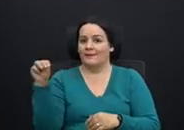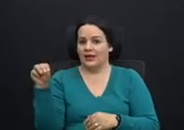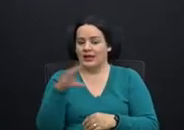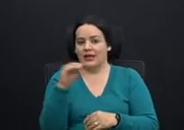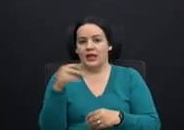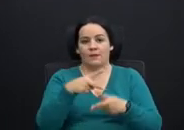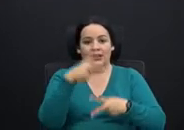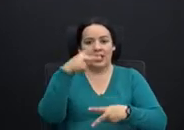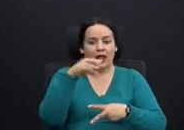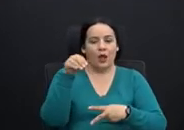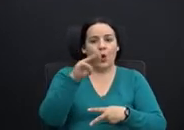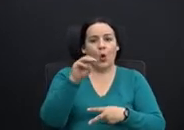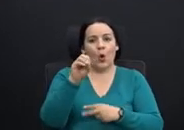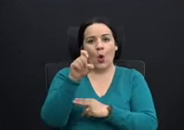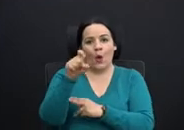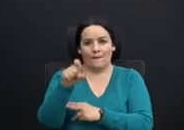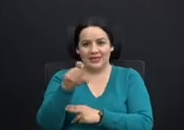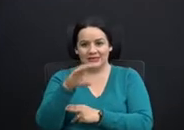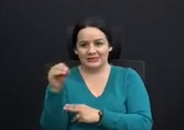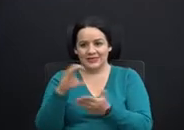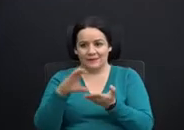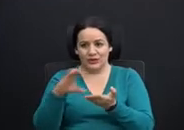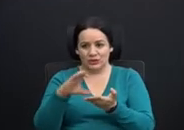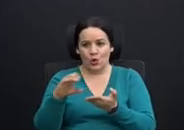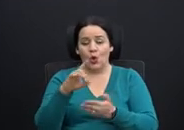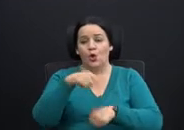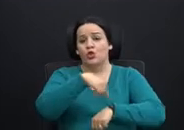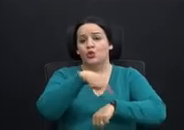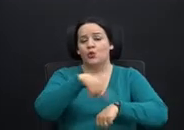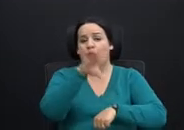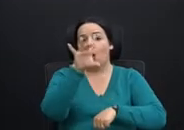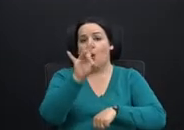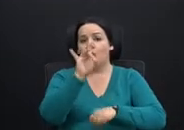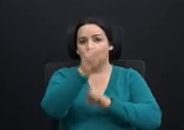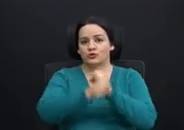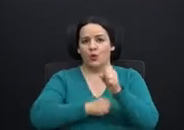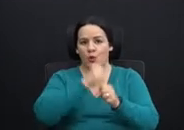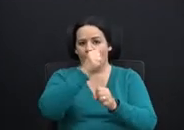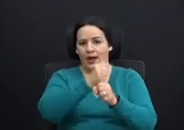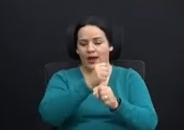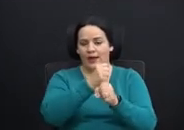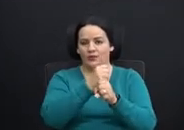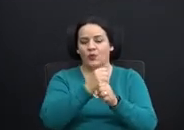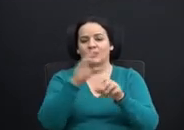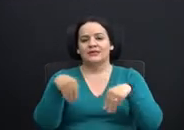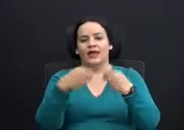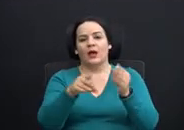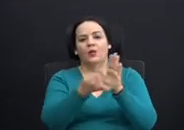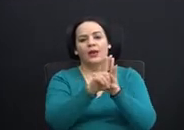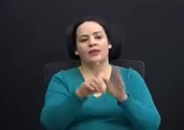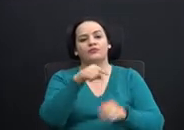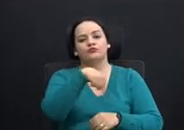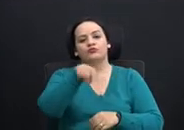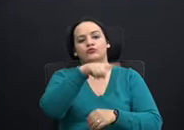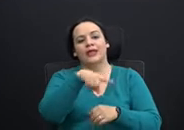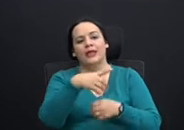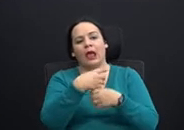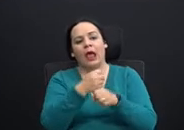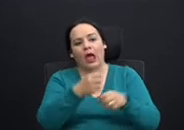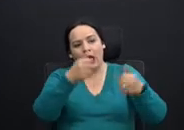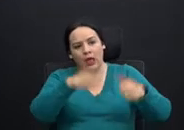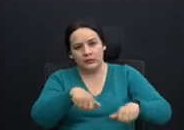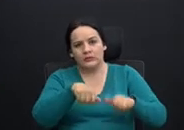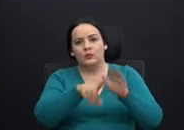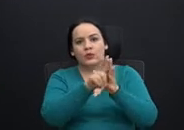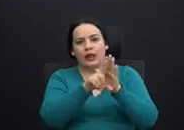de inversión de COMEX, dura 8 años. Pasamos la ley, o se pasa una ley, o los señores y señoras diputadas pasan una ley, y no es que